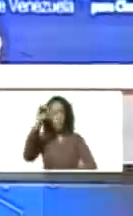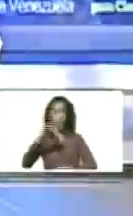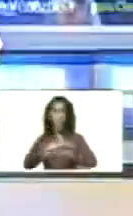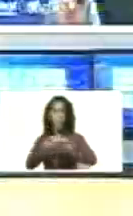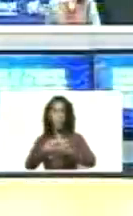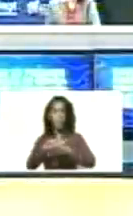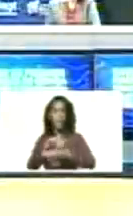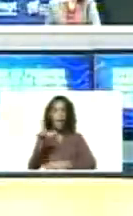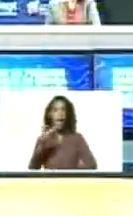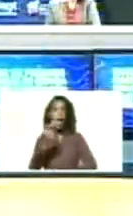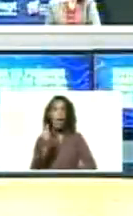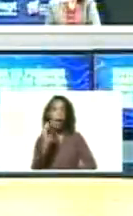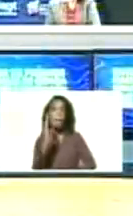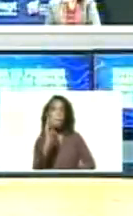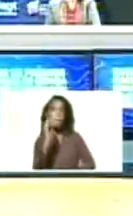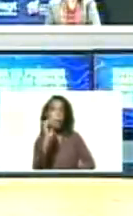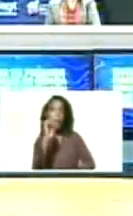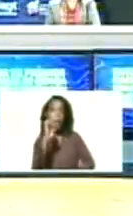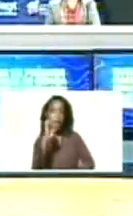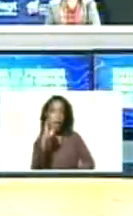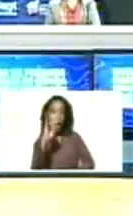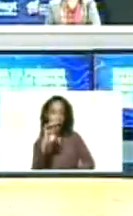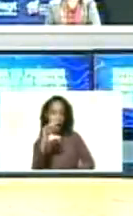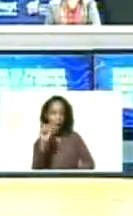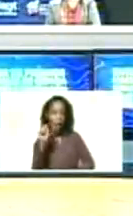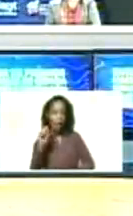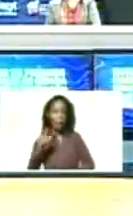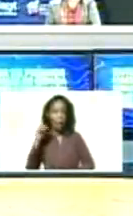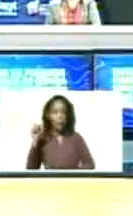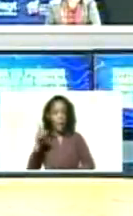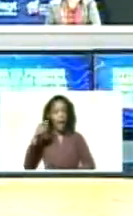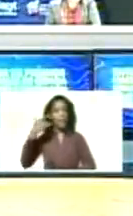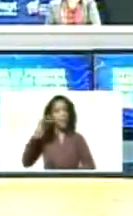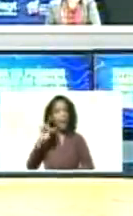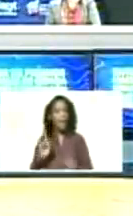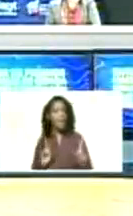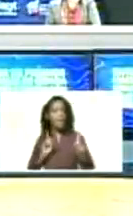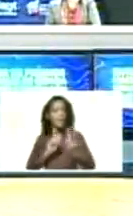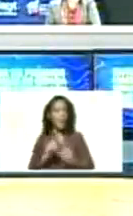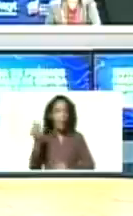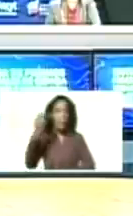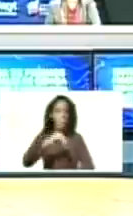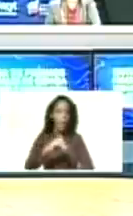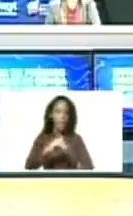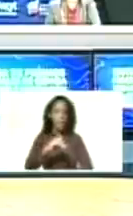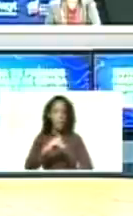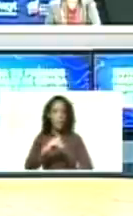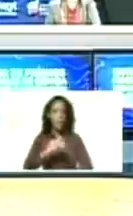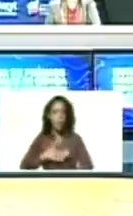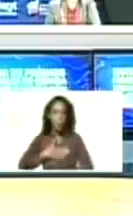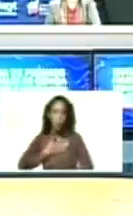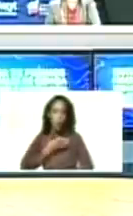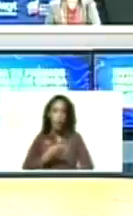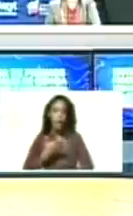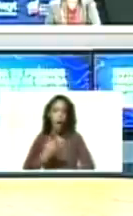Gabriela estar lo más cerca posible